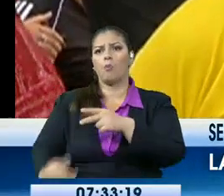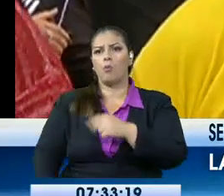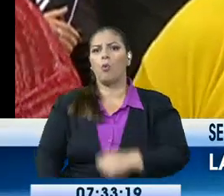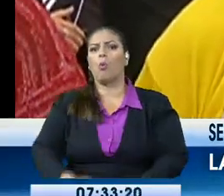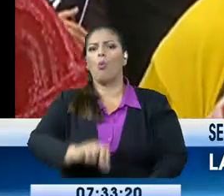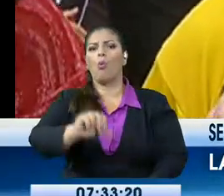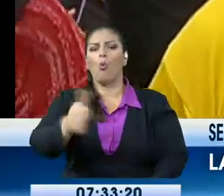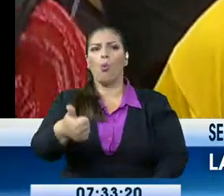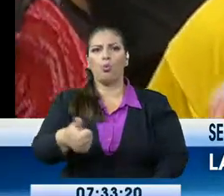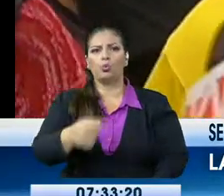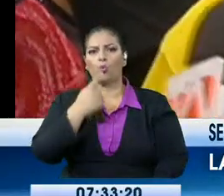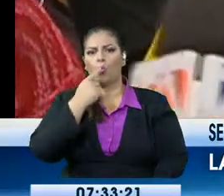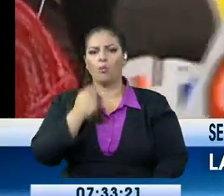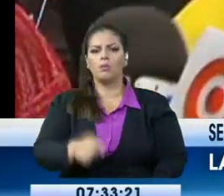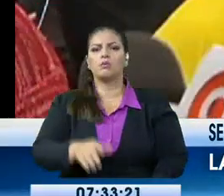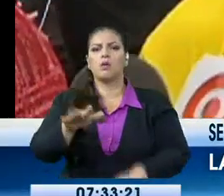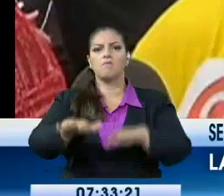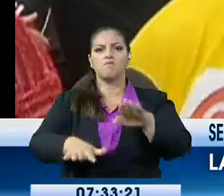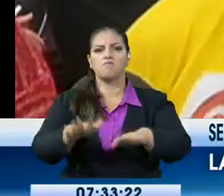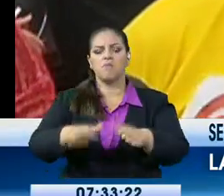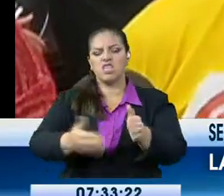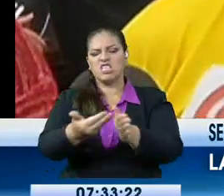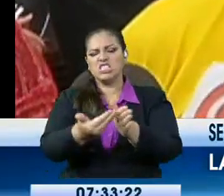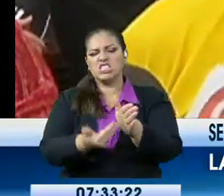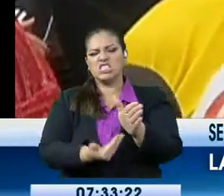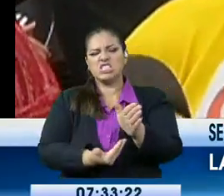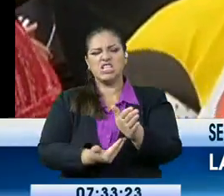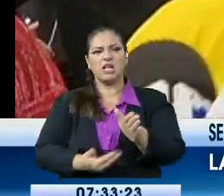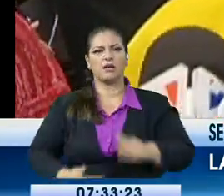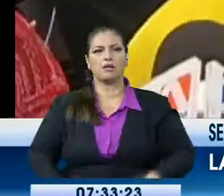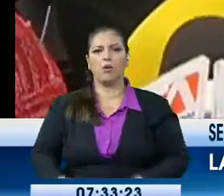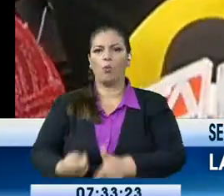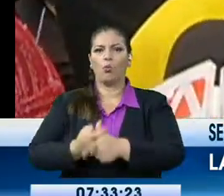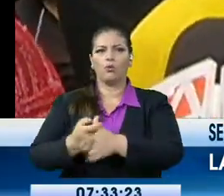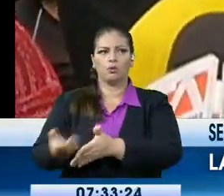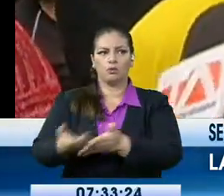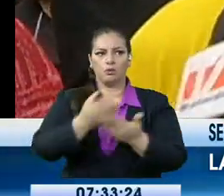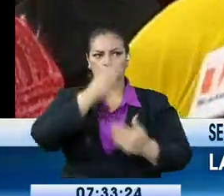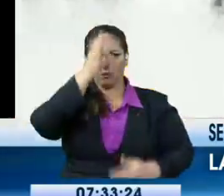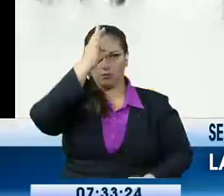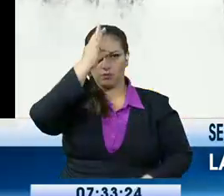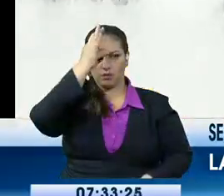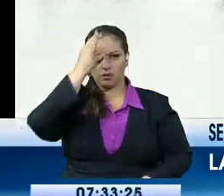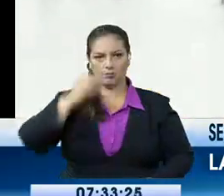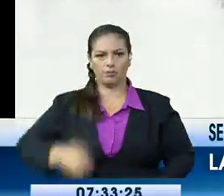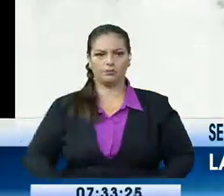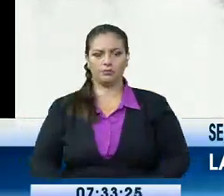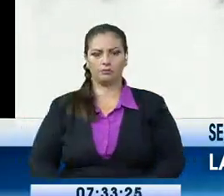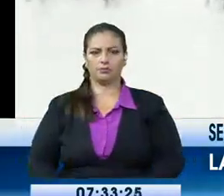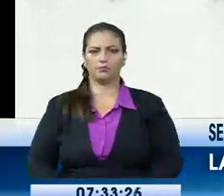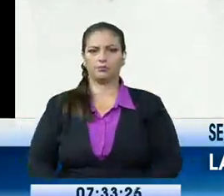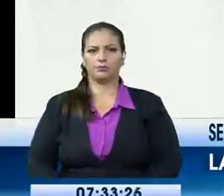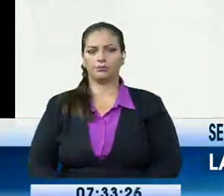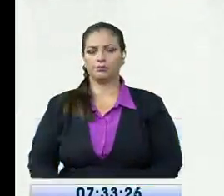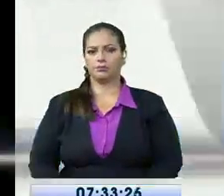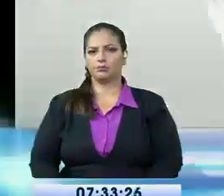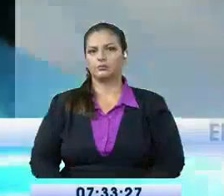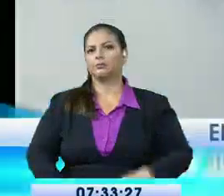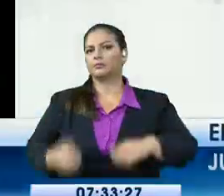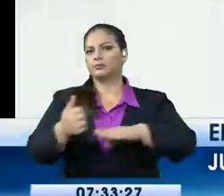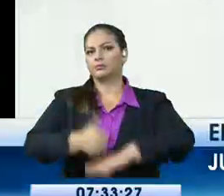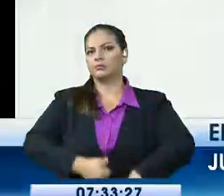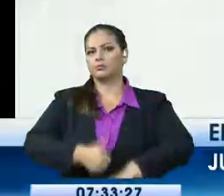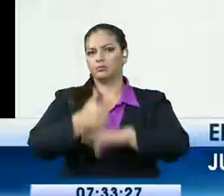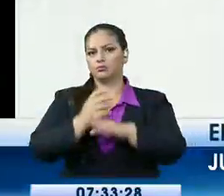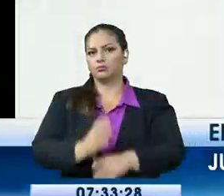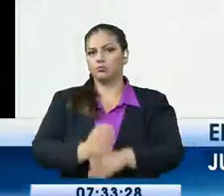está bajando. Porque si tuviera la marea alta, ya se lo llevaron más adelante. Lo que aseguran incluso las autoridades de seguridad